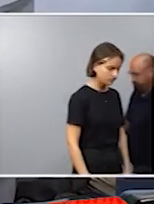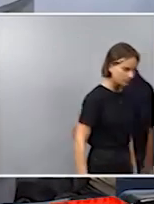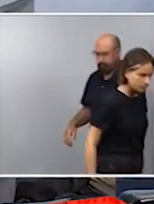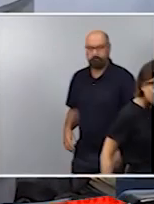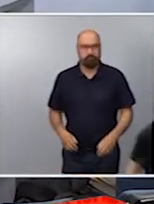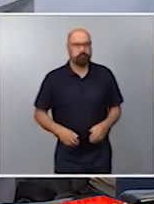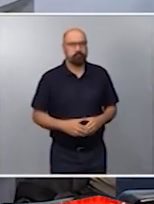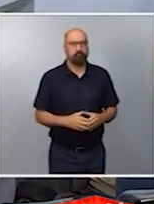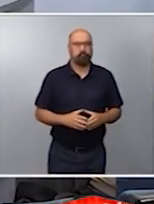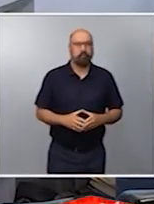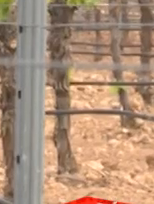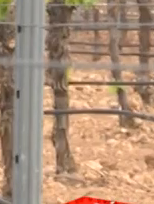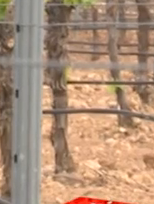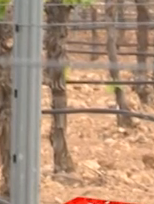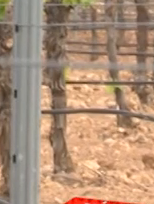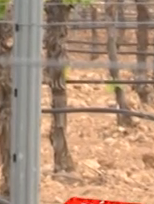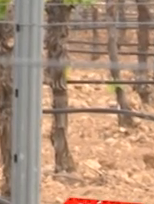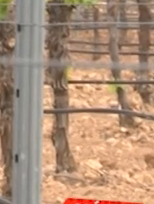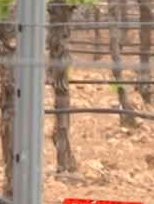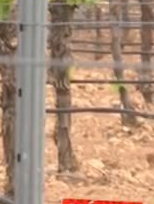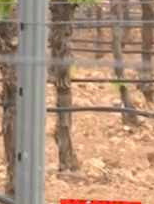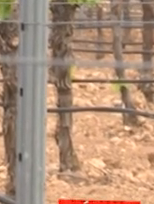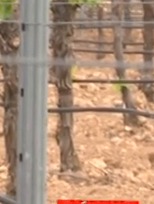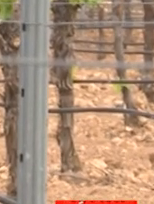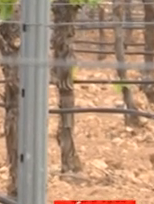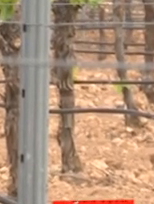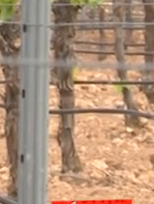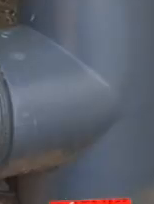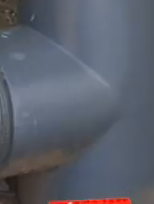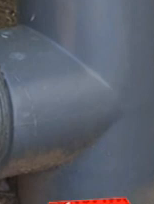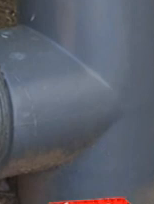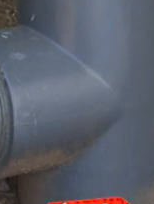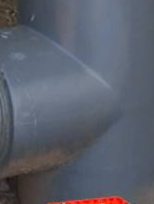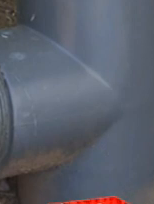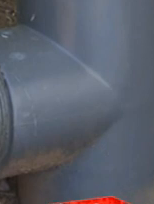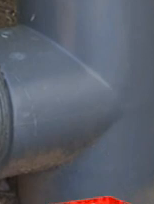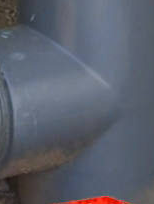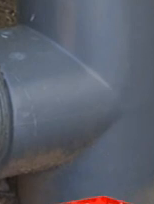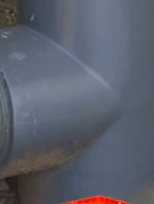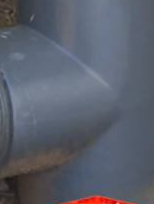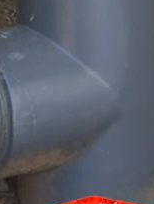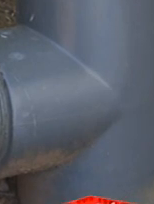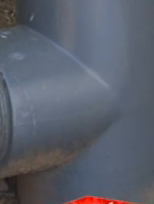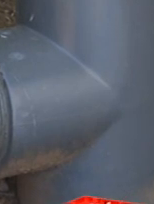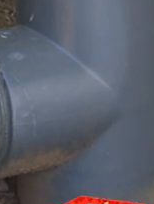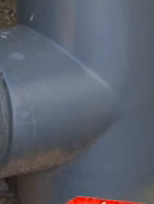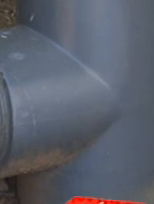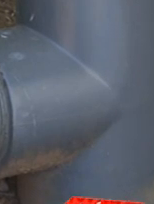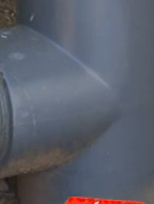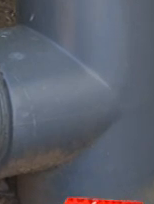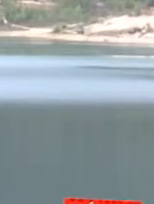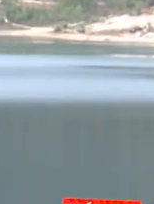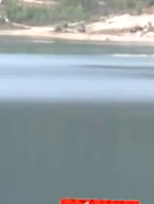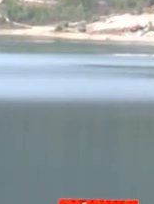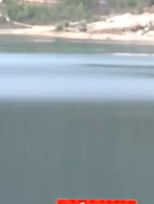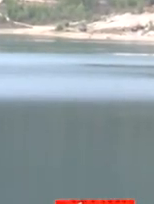el consejo de ministros ha aprobado este jueves un real decreto de medidas que prevé destinar 2.190 millones de euros para